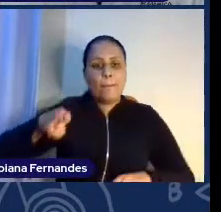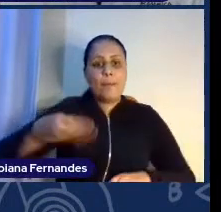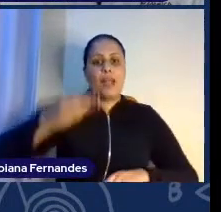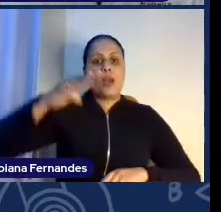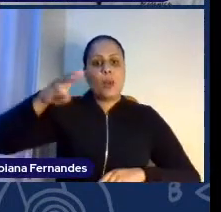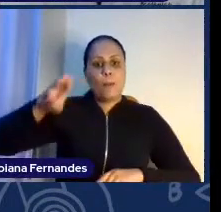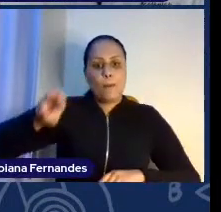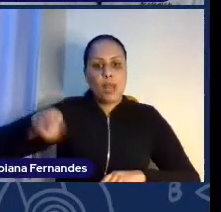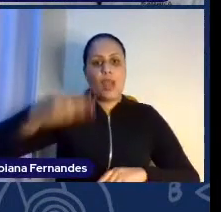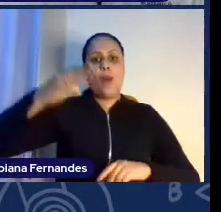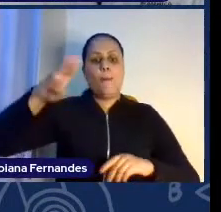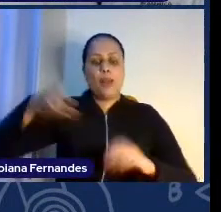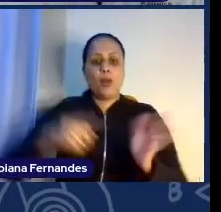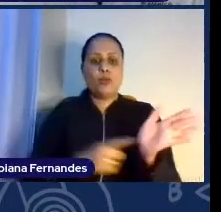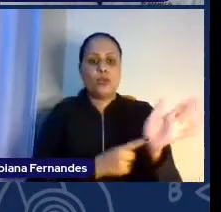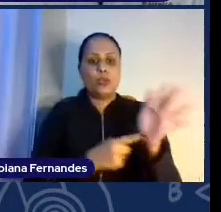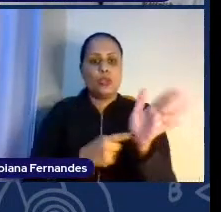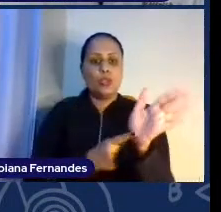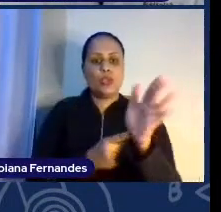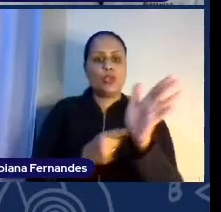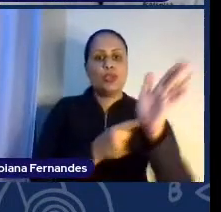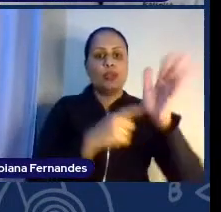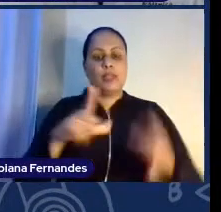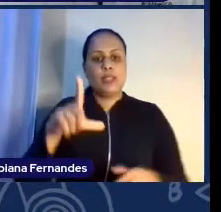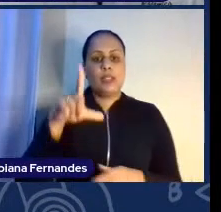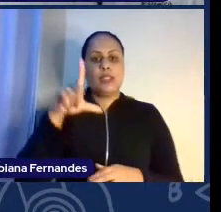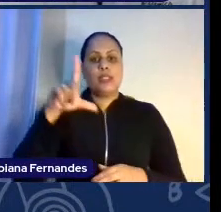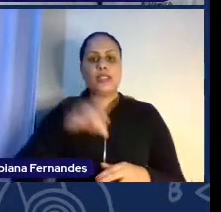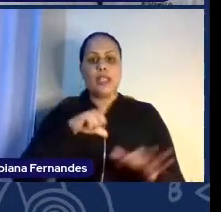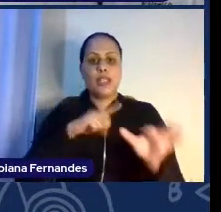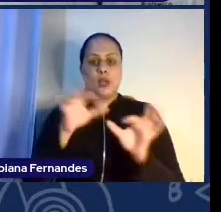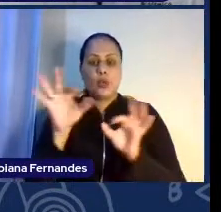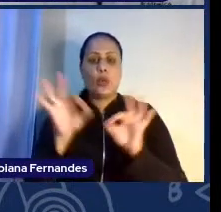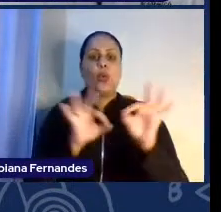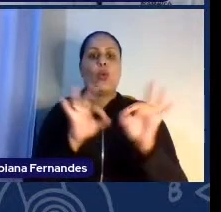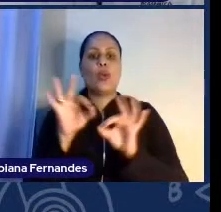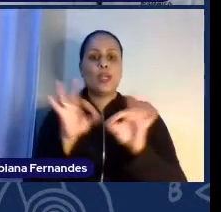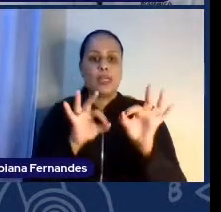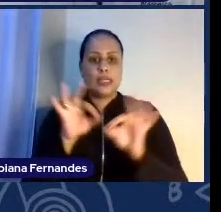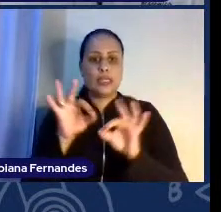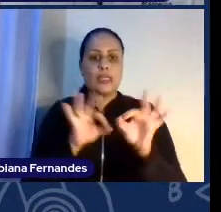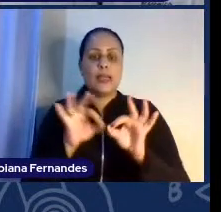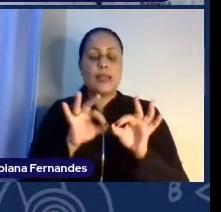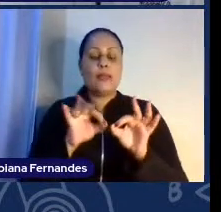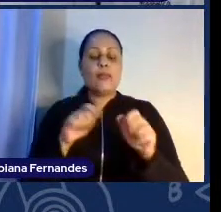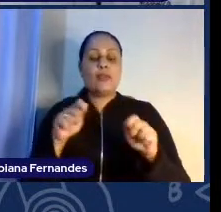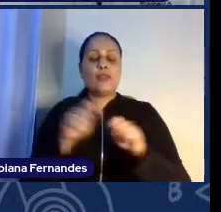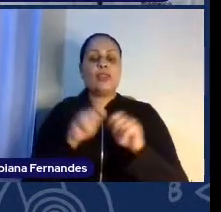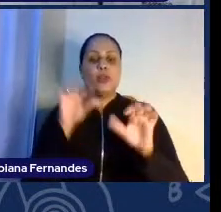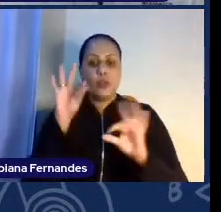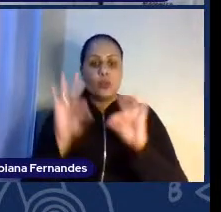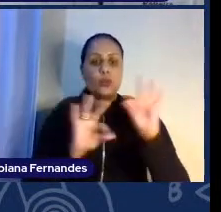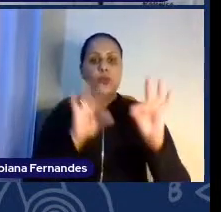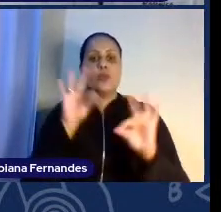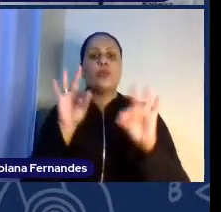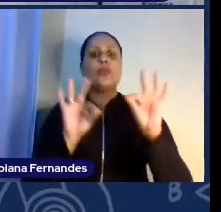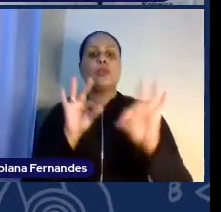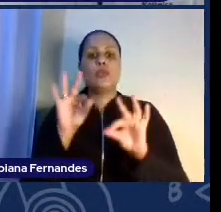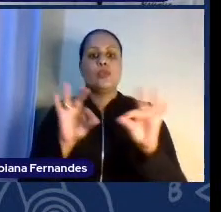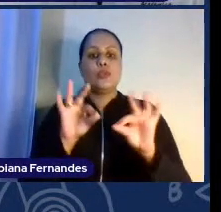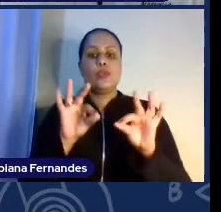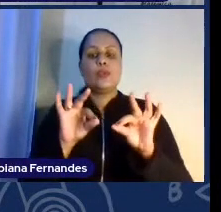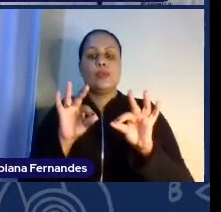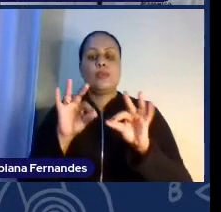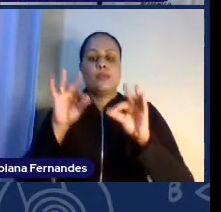neuronas que tienen que organizarse para llevar a cabo su